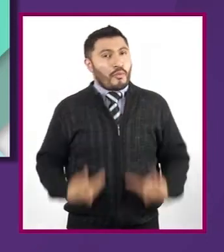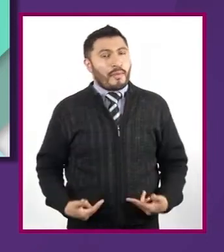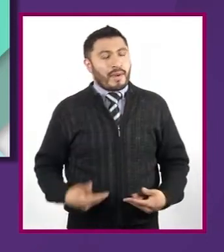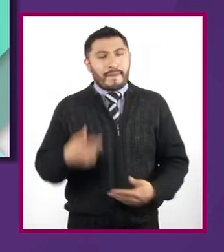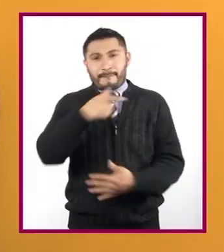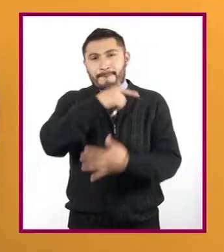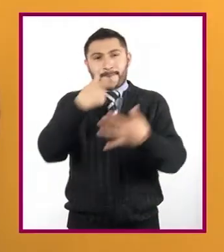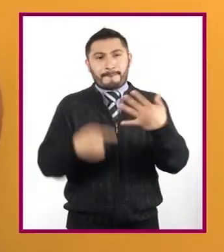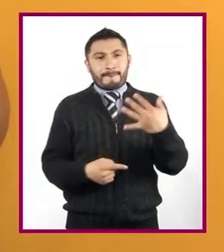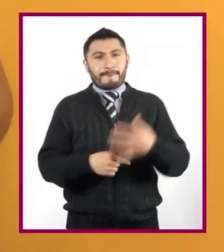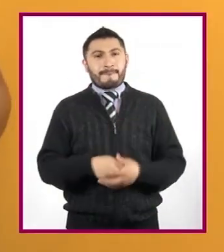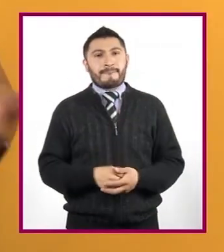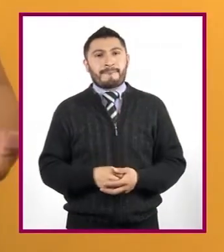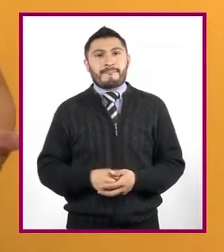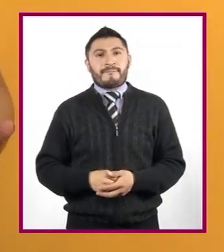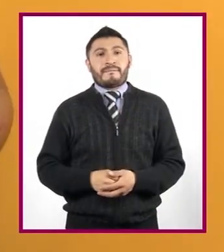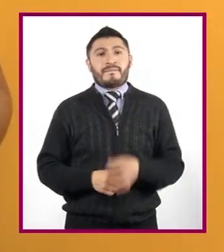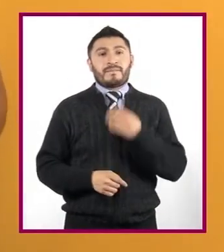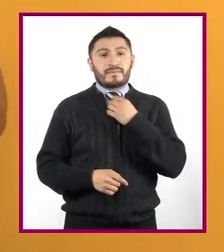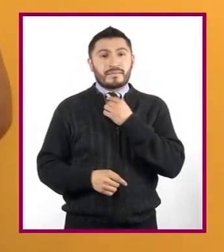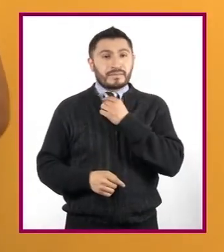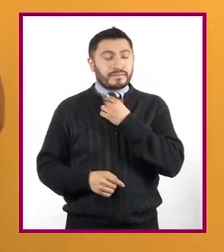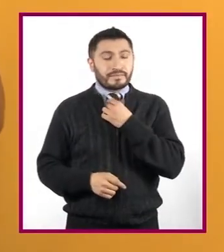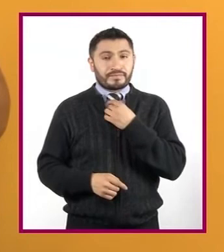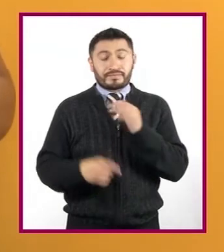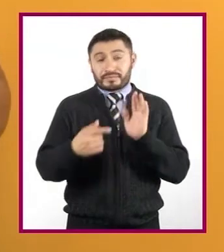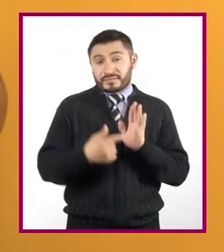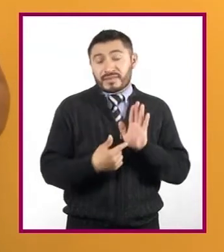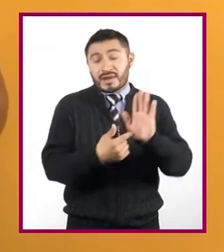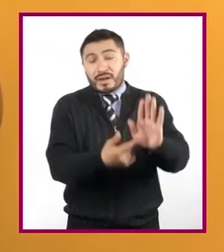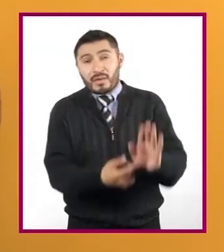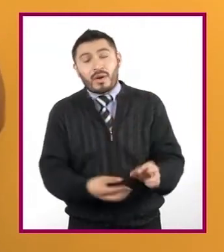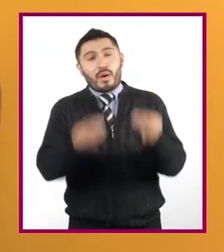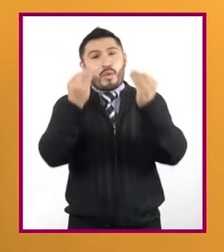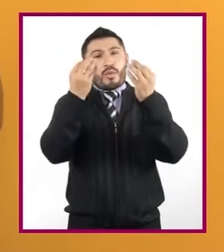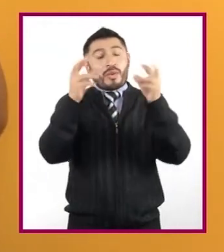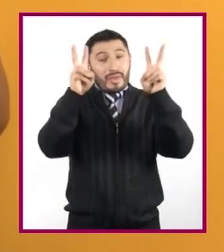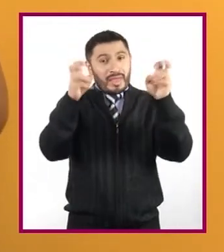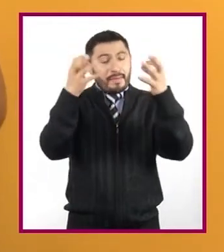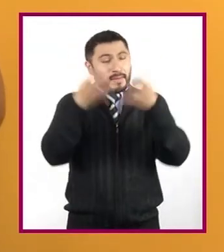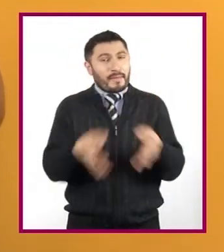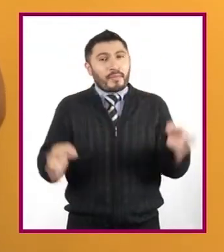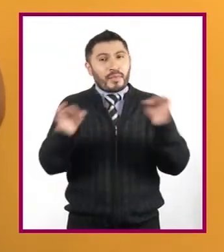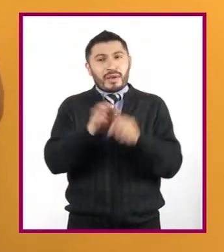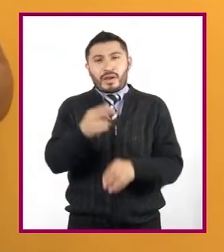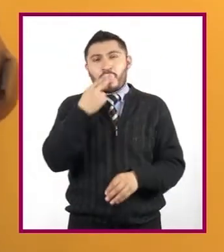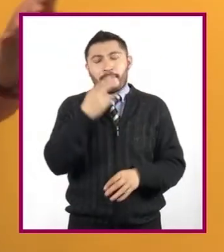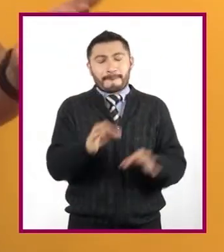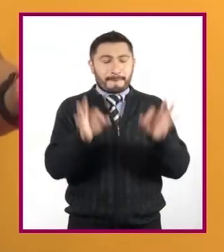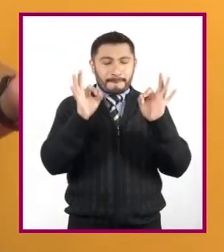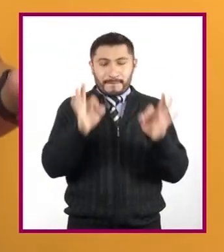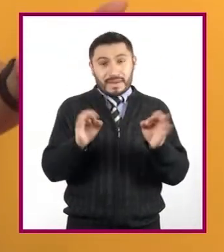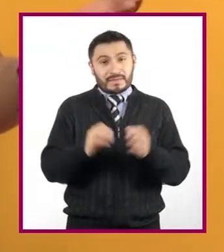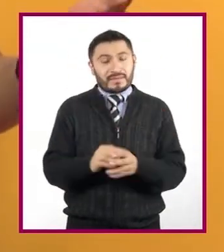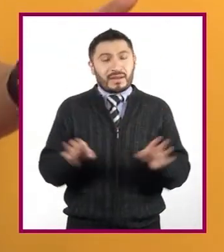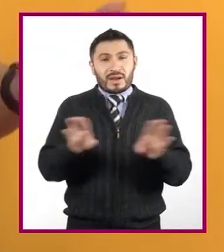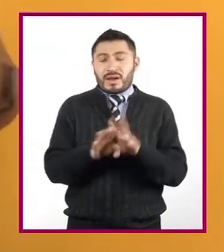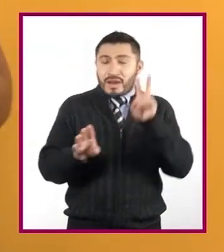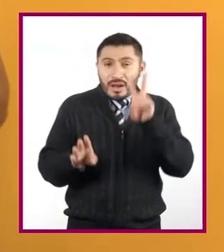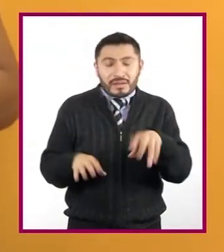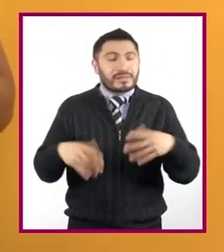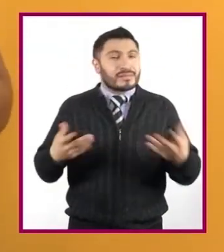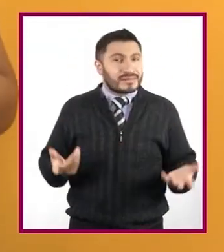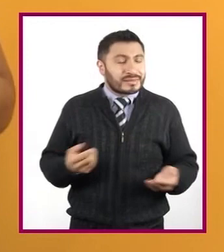entre otras. El muestreo es un tema muy útil y con una gran aplicación. ¿Qué te parece, maestro